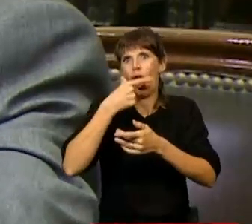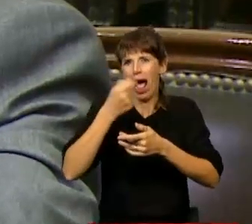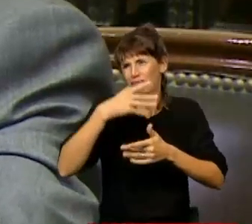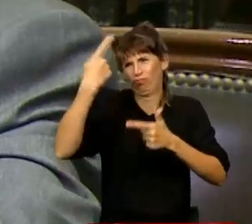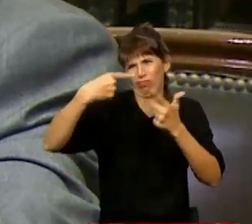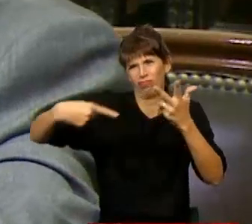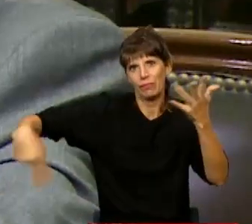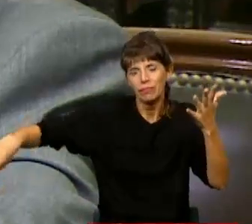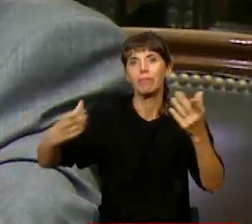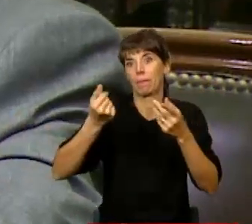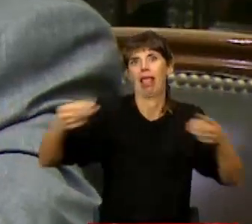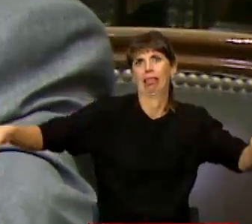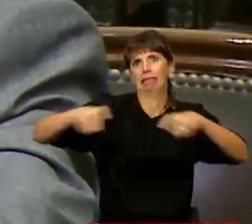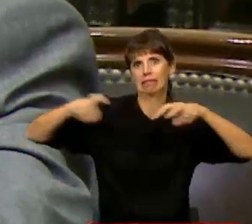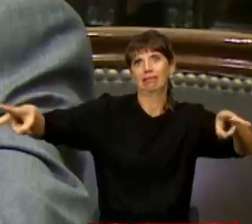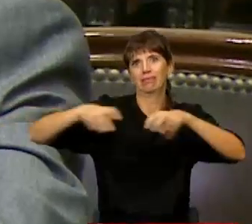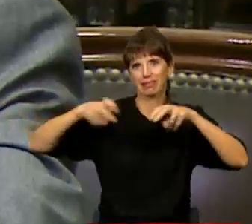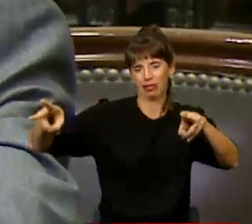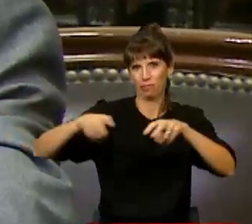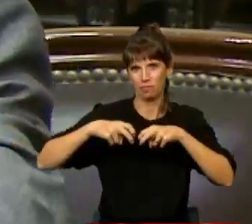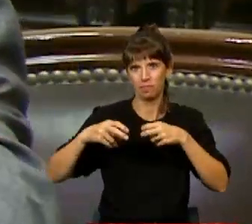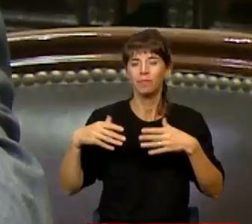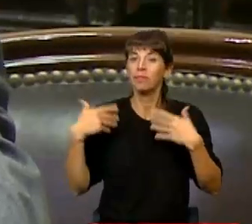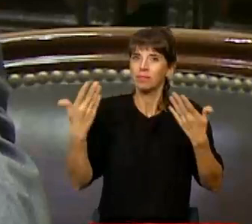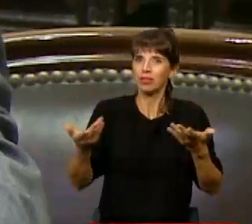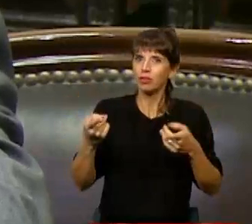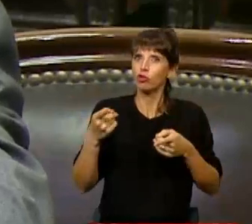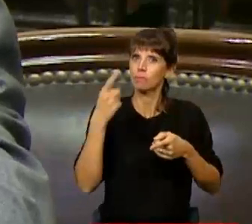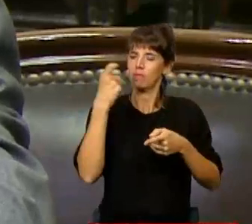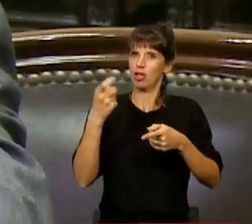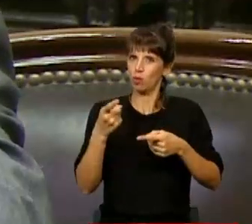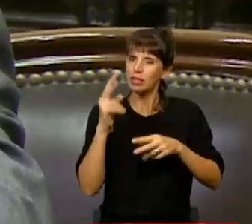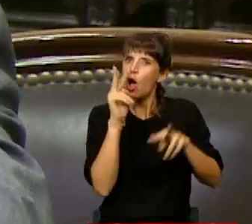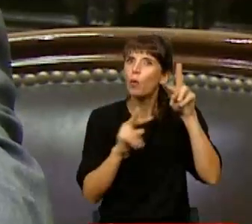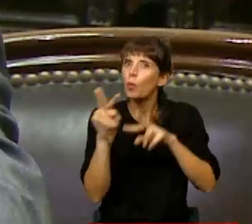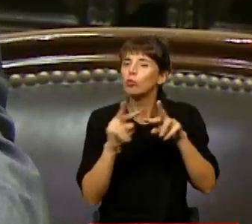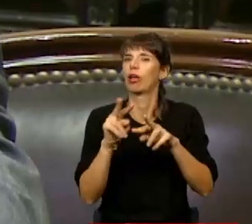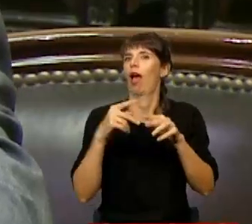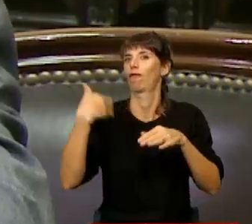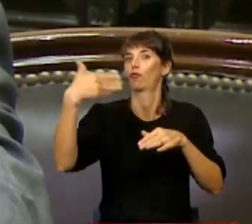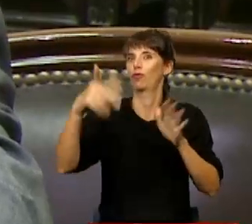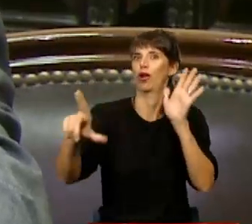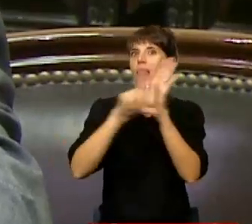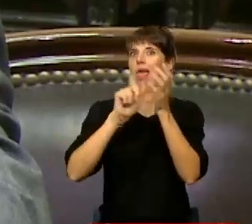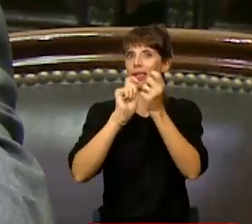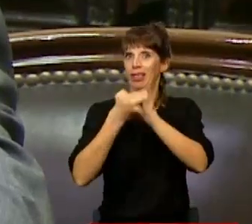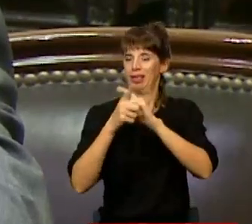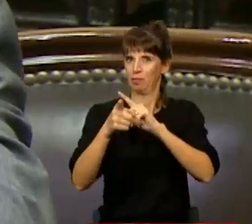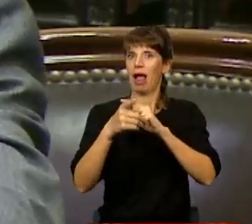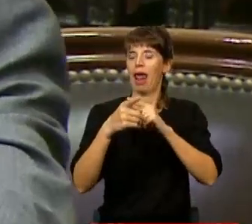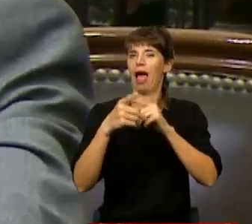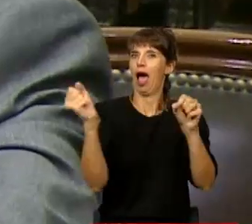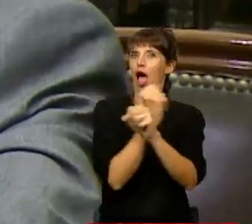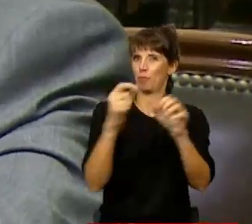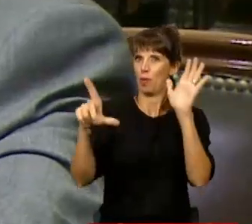estamos hablando que detrás de esta marea legalizadora hay poderosísimos intereses